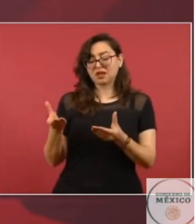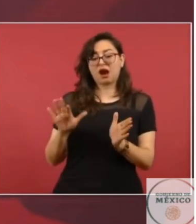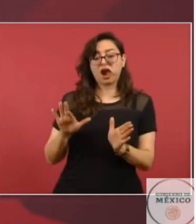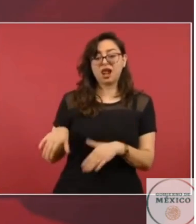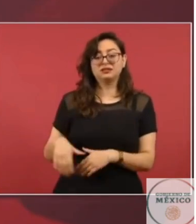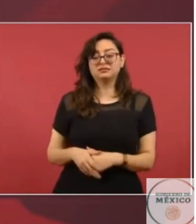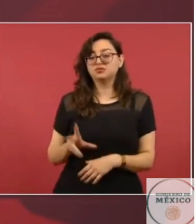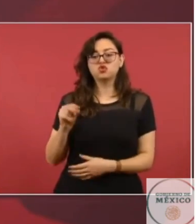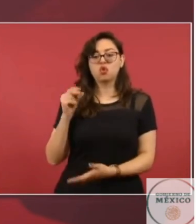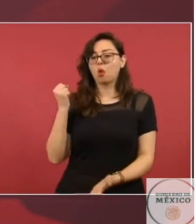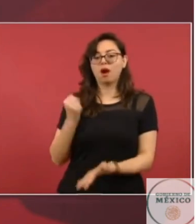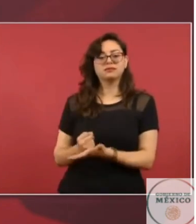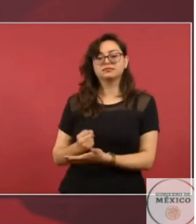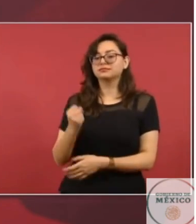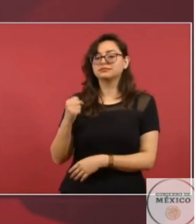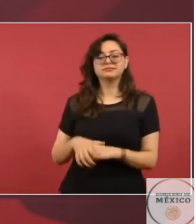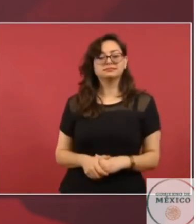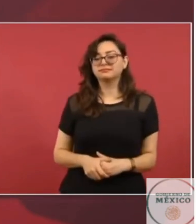rechazar